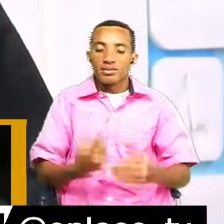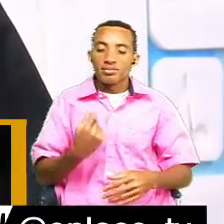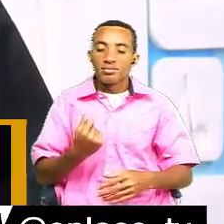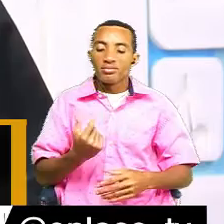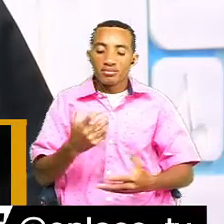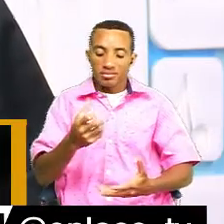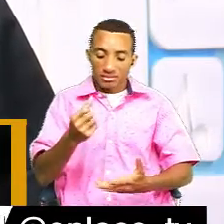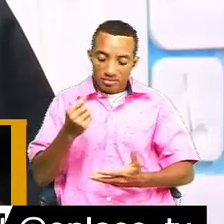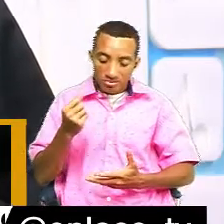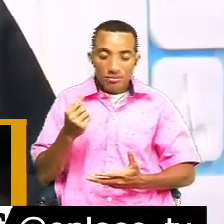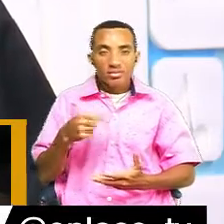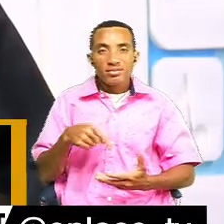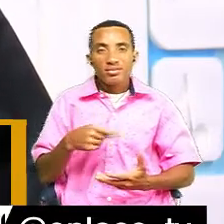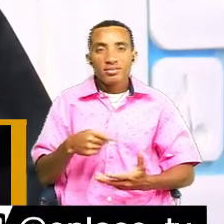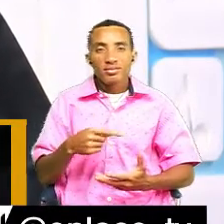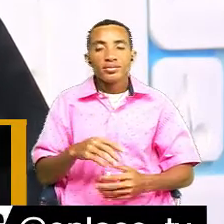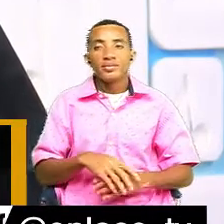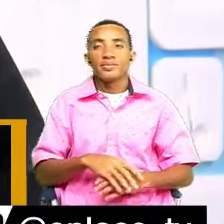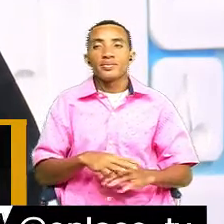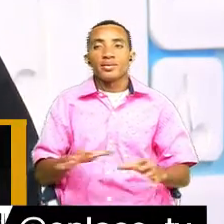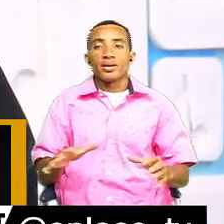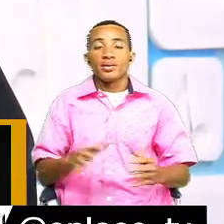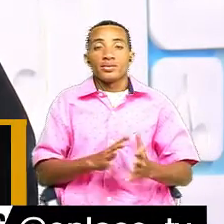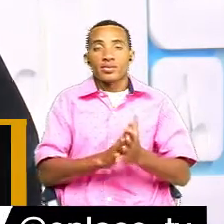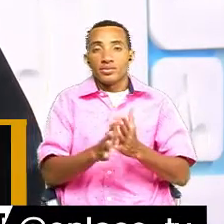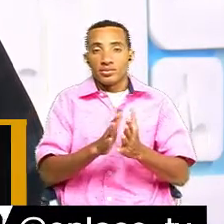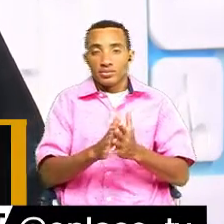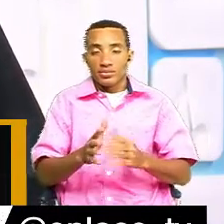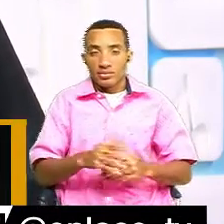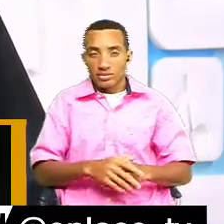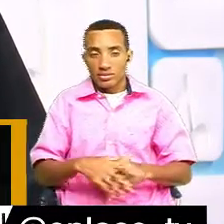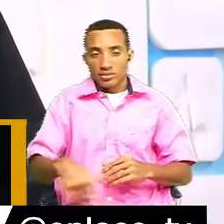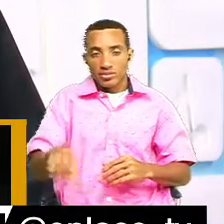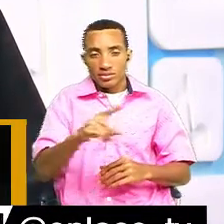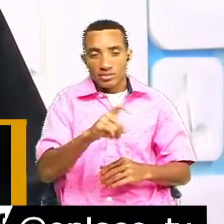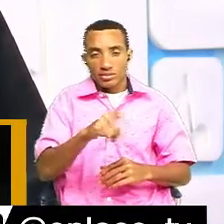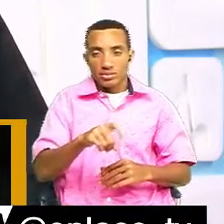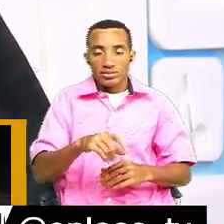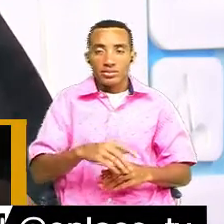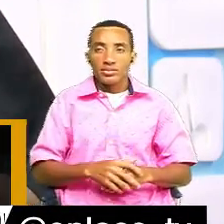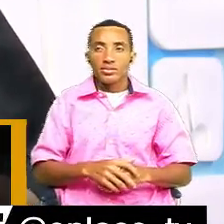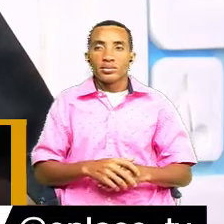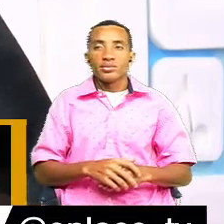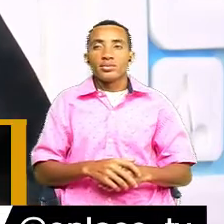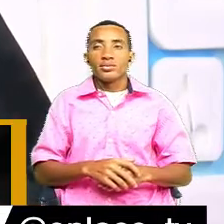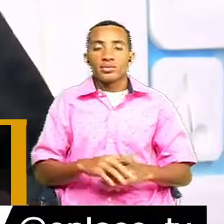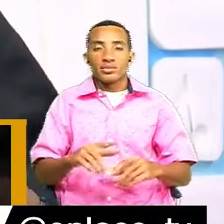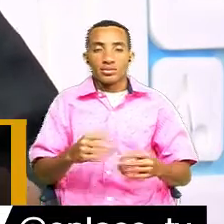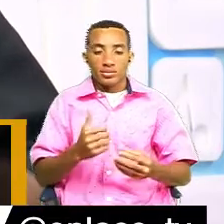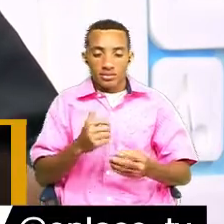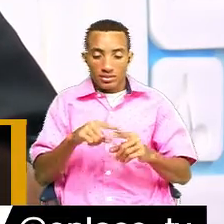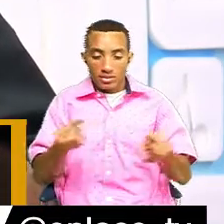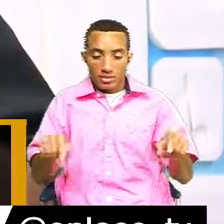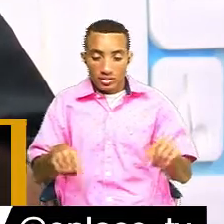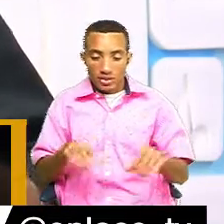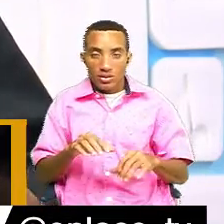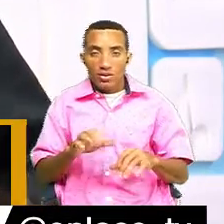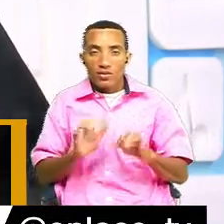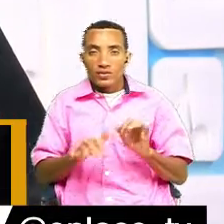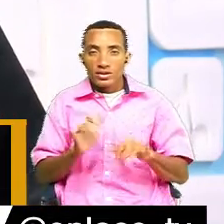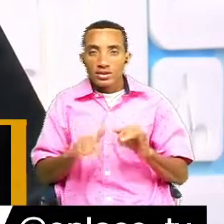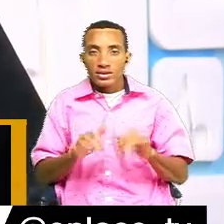en primer lugar dar respuesta a una necesidad de nuestra diócesis de Barranca Bermeja, nuestra diócesis que tiene un